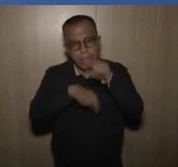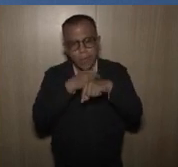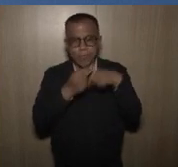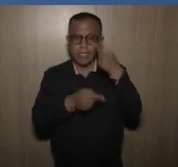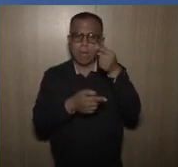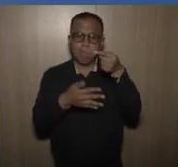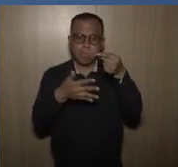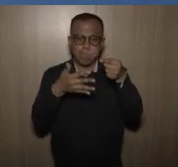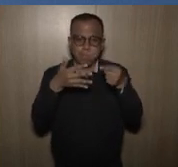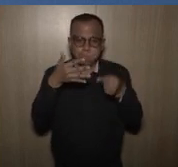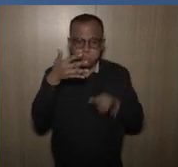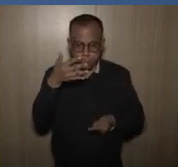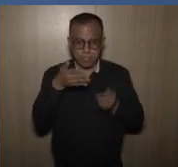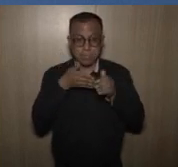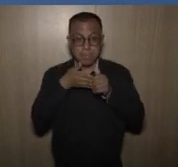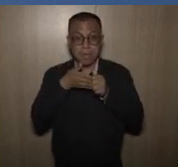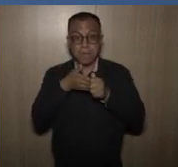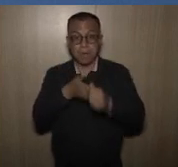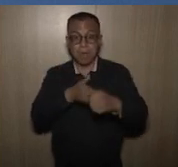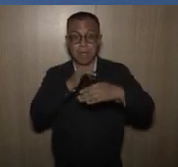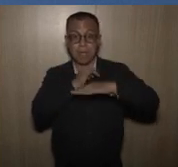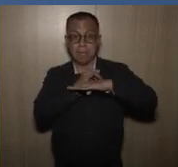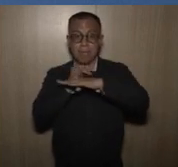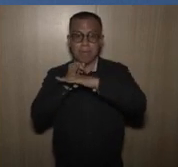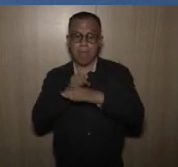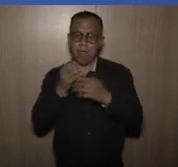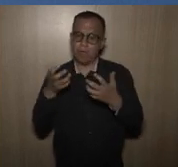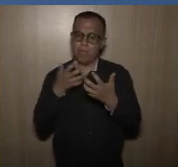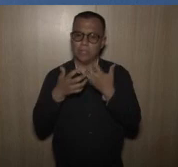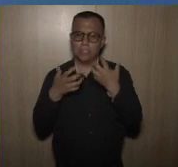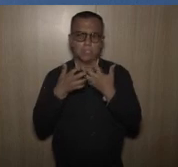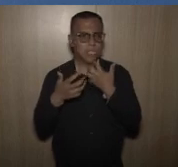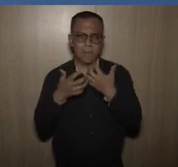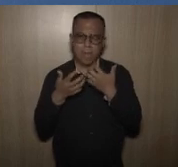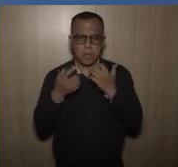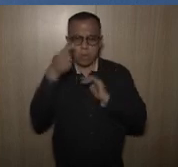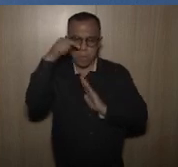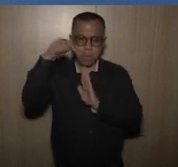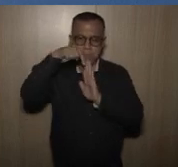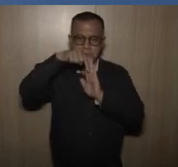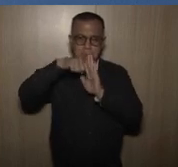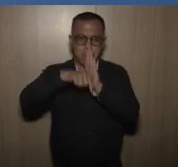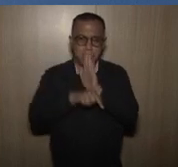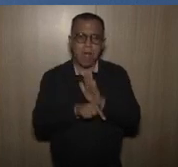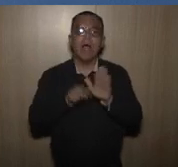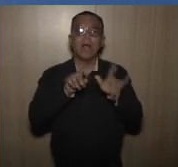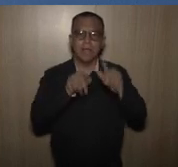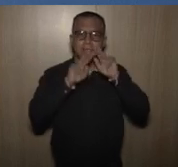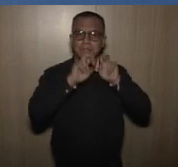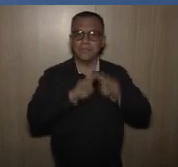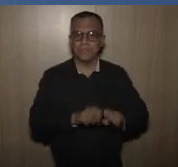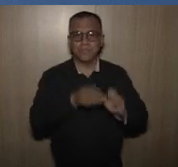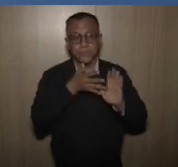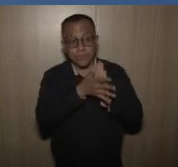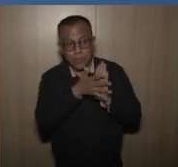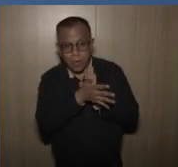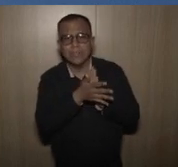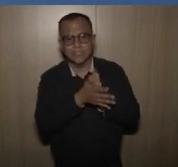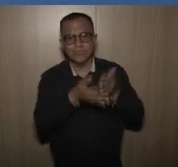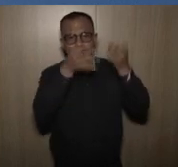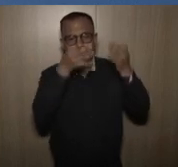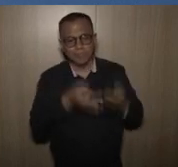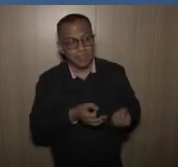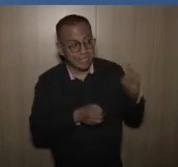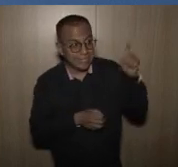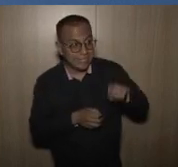específicas, puntuales, que orientan a las instituciones, el sistema recabará realmente esa información pertinente, esa información